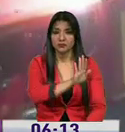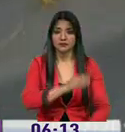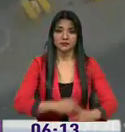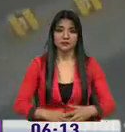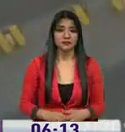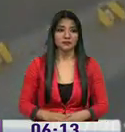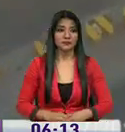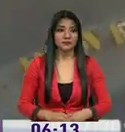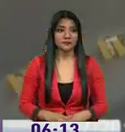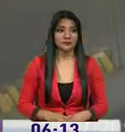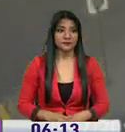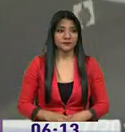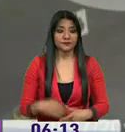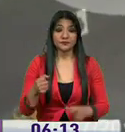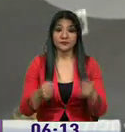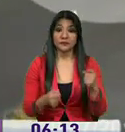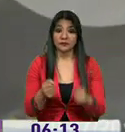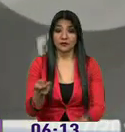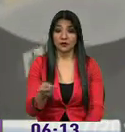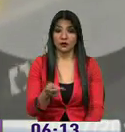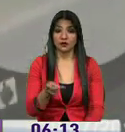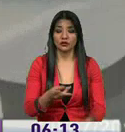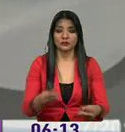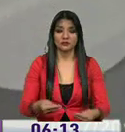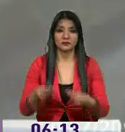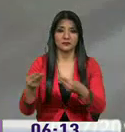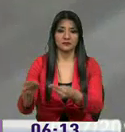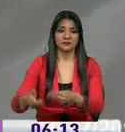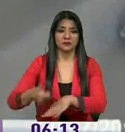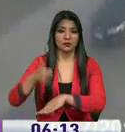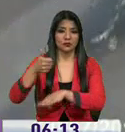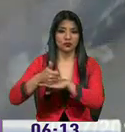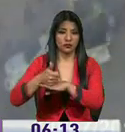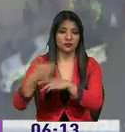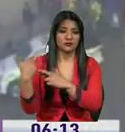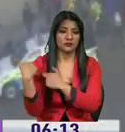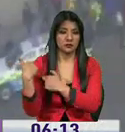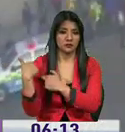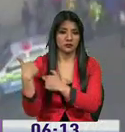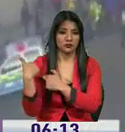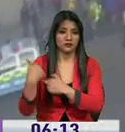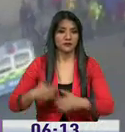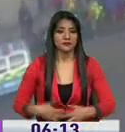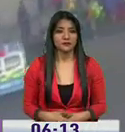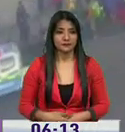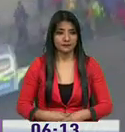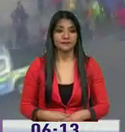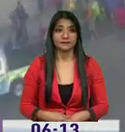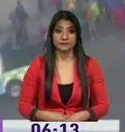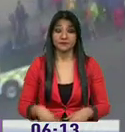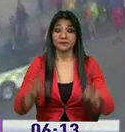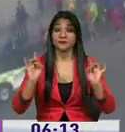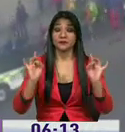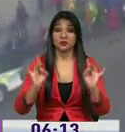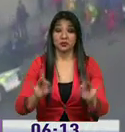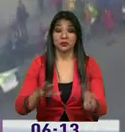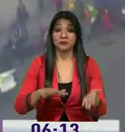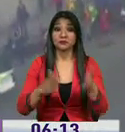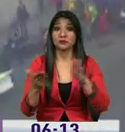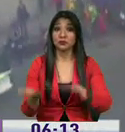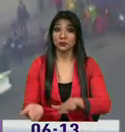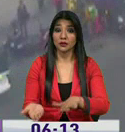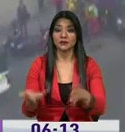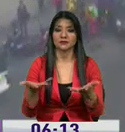salud. Ambos automotores fueron entregados a las autoridades competentes, un accidente que afortunadamente no dejó